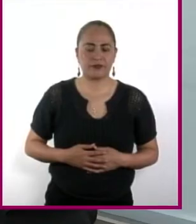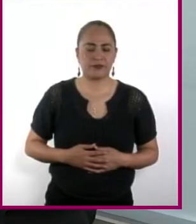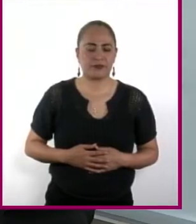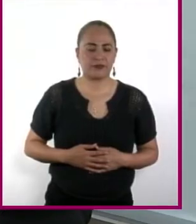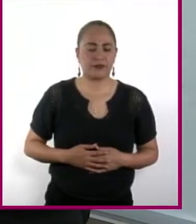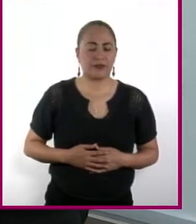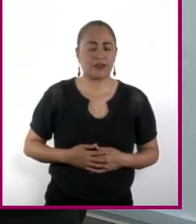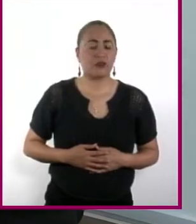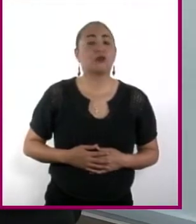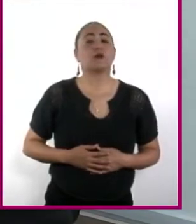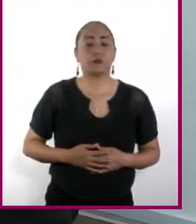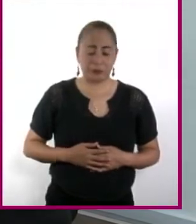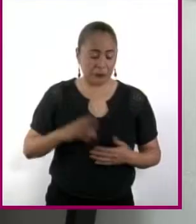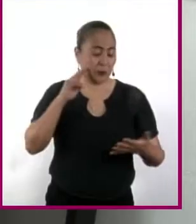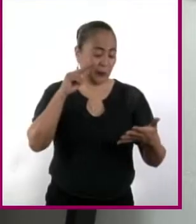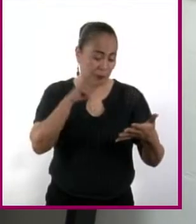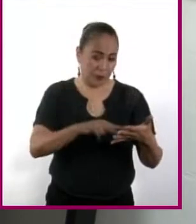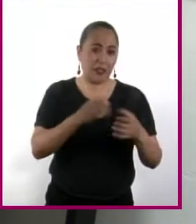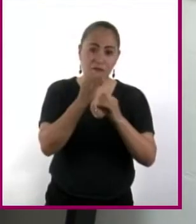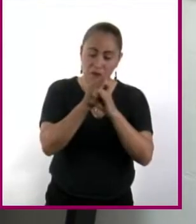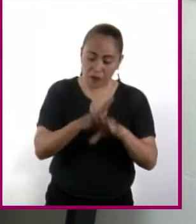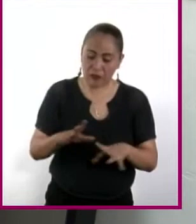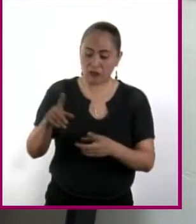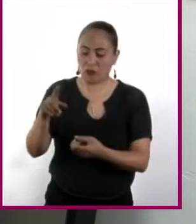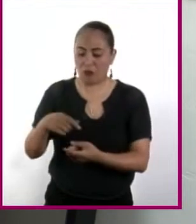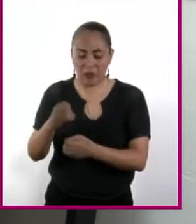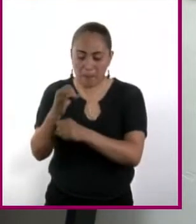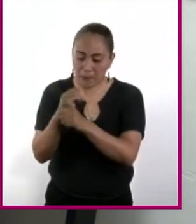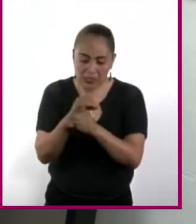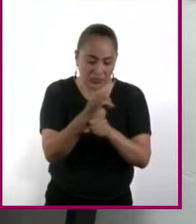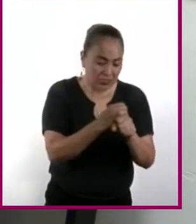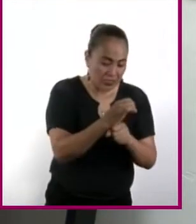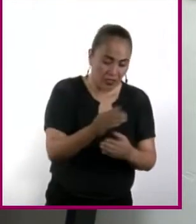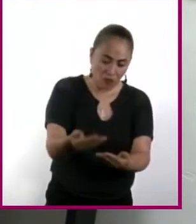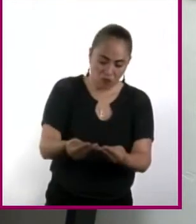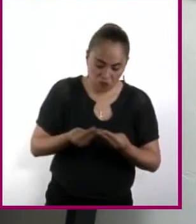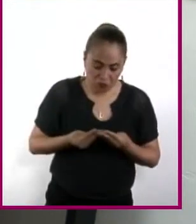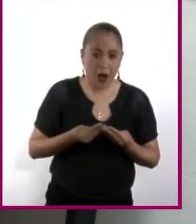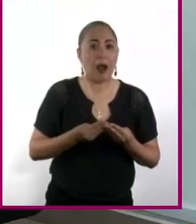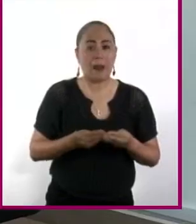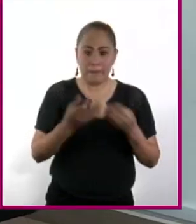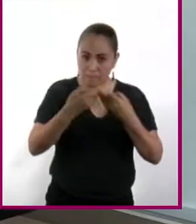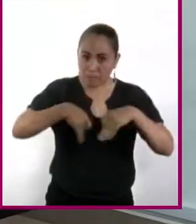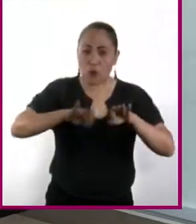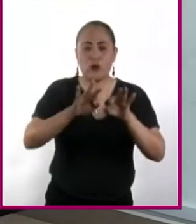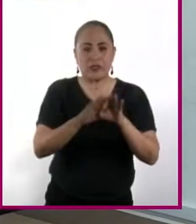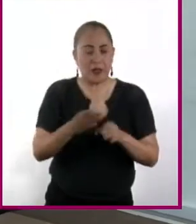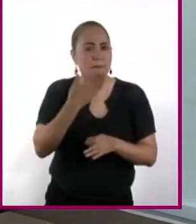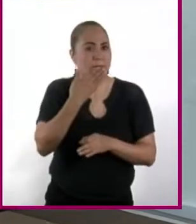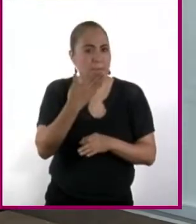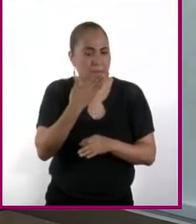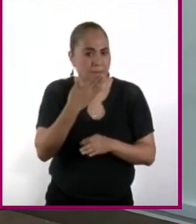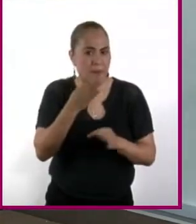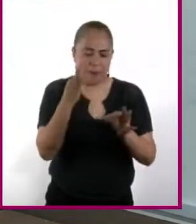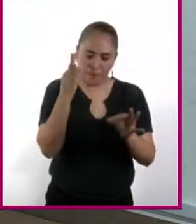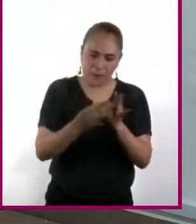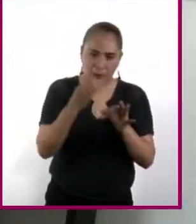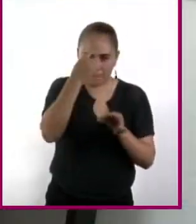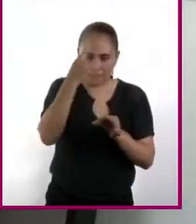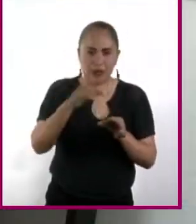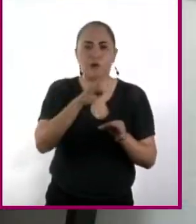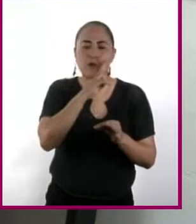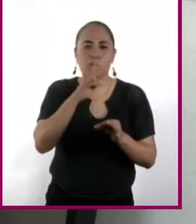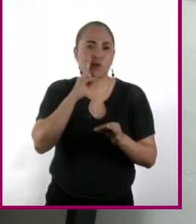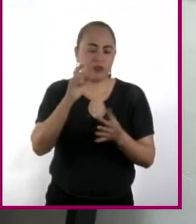Me da mucho gusto ver que han recabado información muy importante, oportuna y puntual para construir una buena nota. Pero